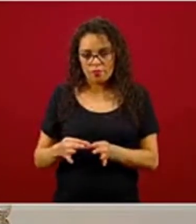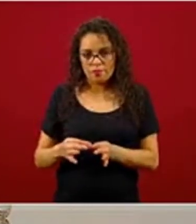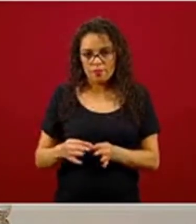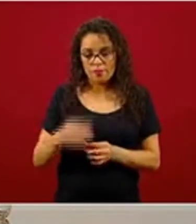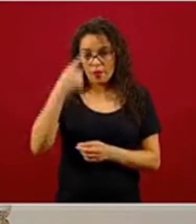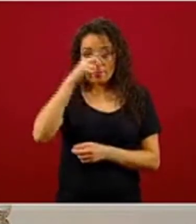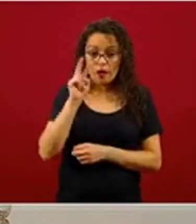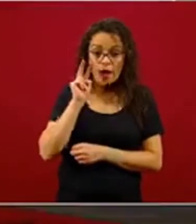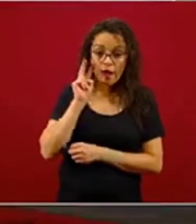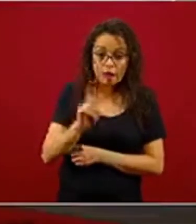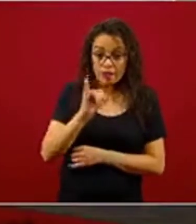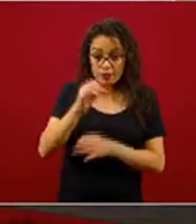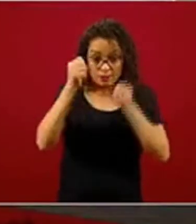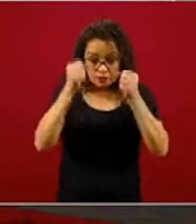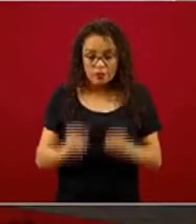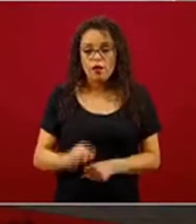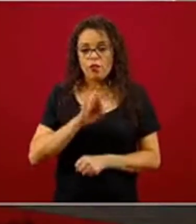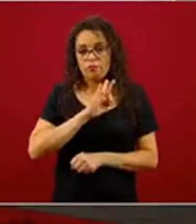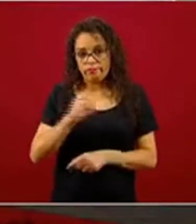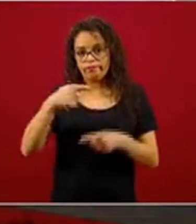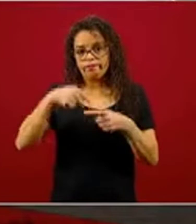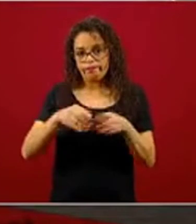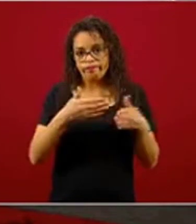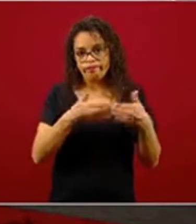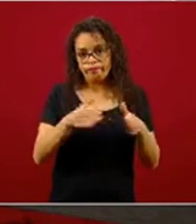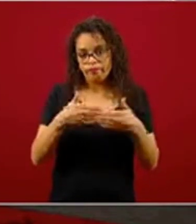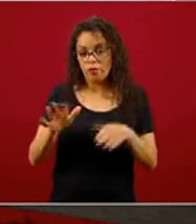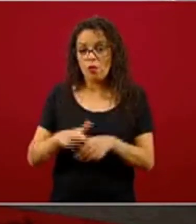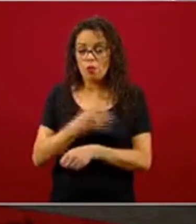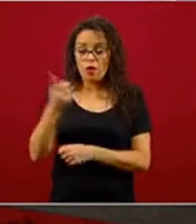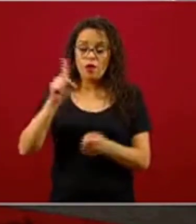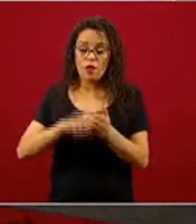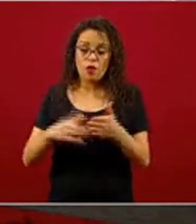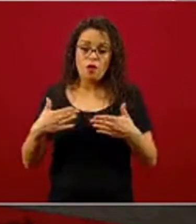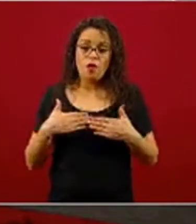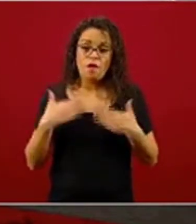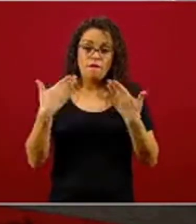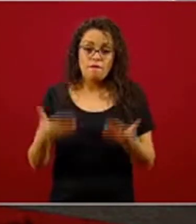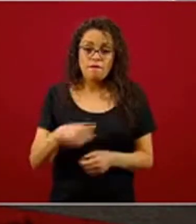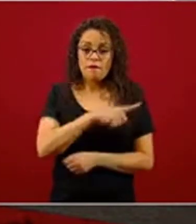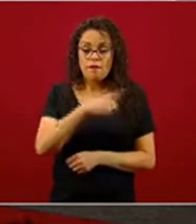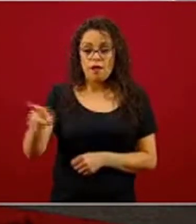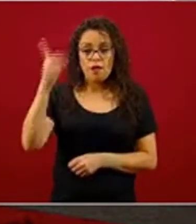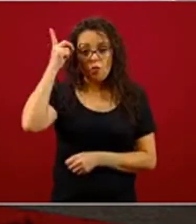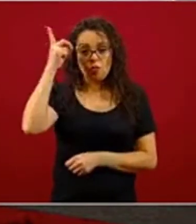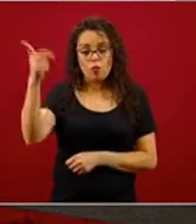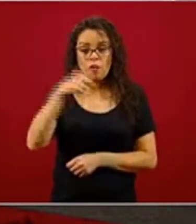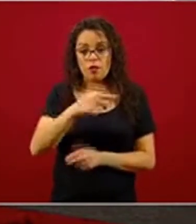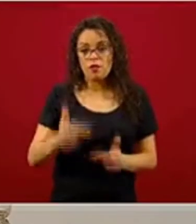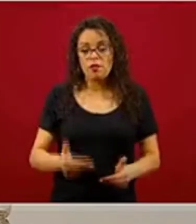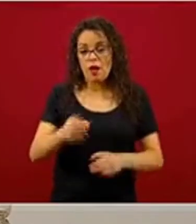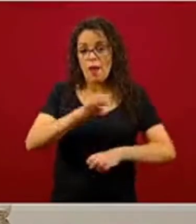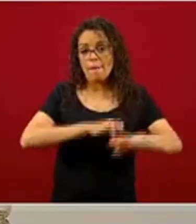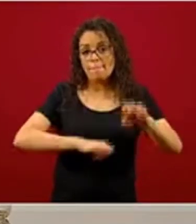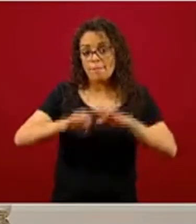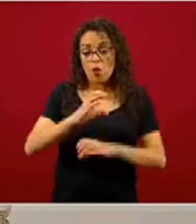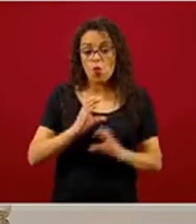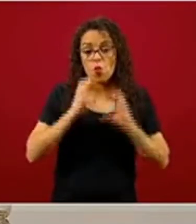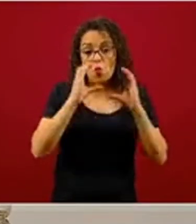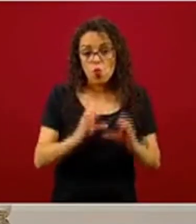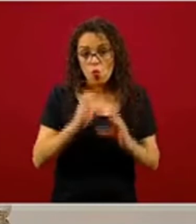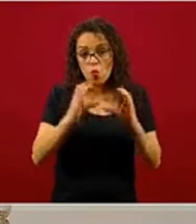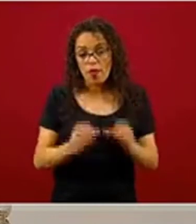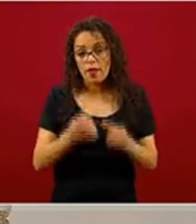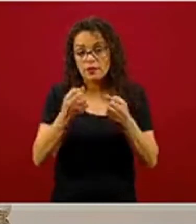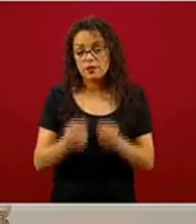porque queremos confiar en los empresarios que se harán cargo del cuidado, de la seguridad y sobre todo, lo más